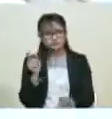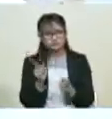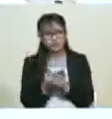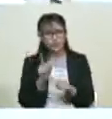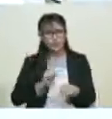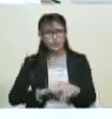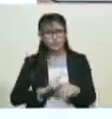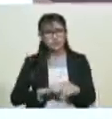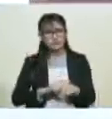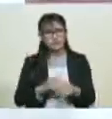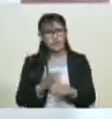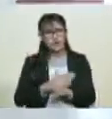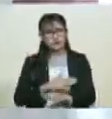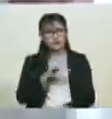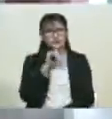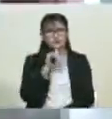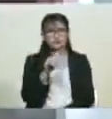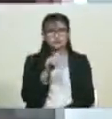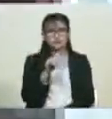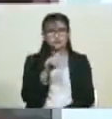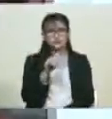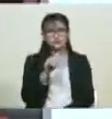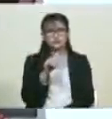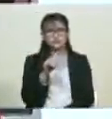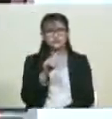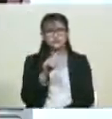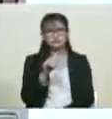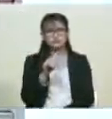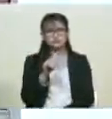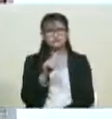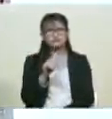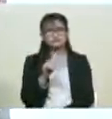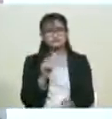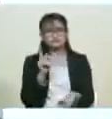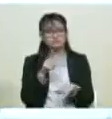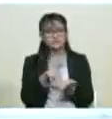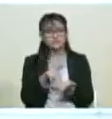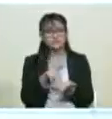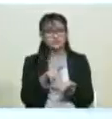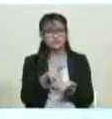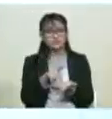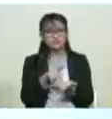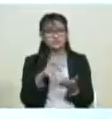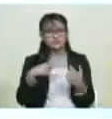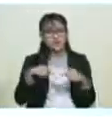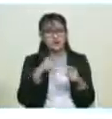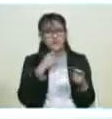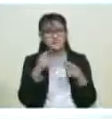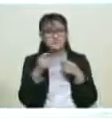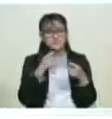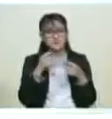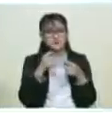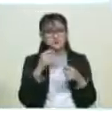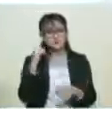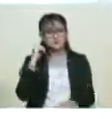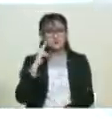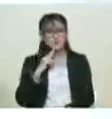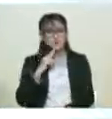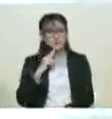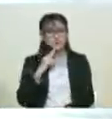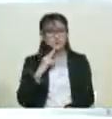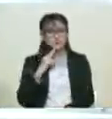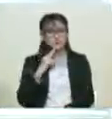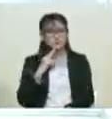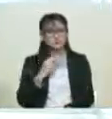como hemos anunciado estará haciendo acto de presencia en la sala de prensa simón bolívar